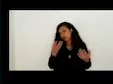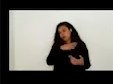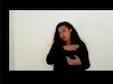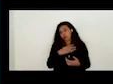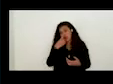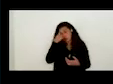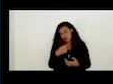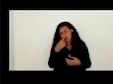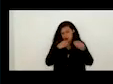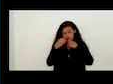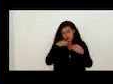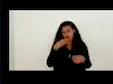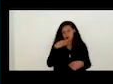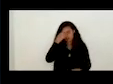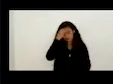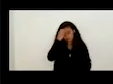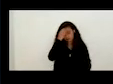colación bastante adecuada.